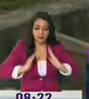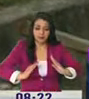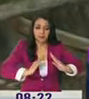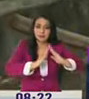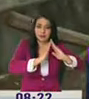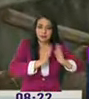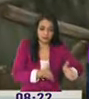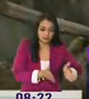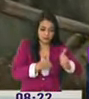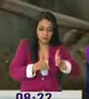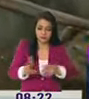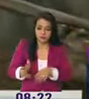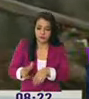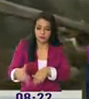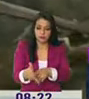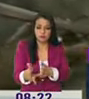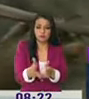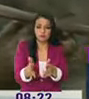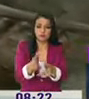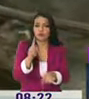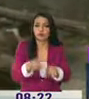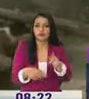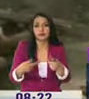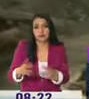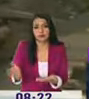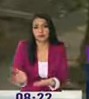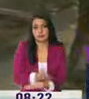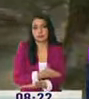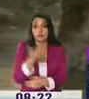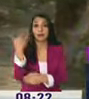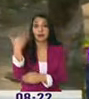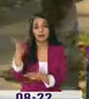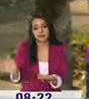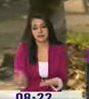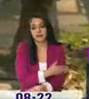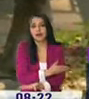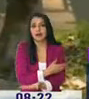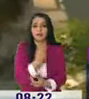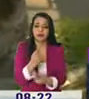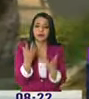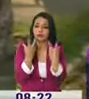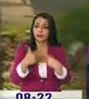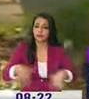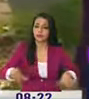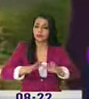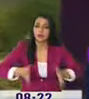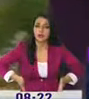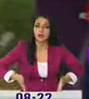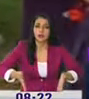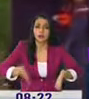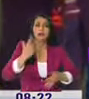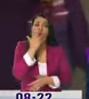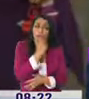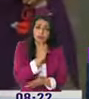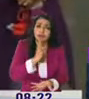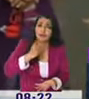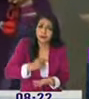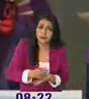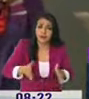puedan parquearse aquí los carros. También el señor alcalde que saque para que quede bonita la calle. Quedó linda la